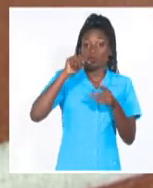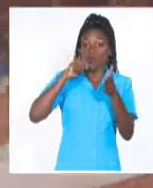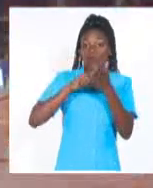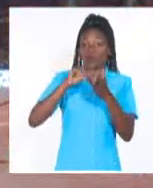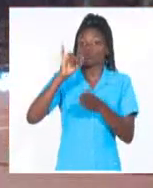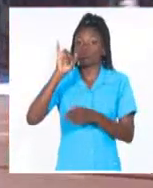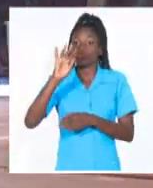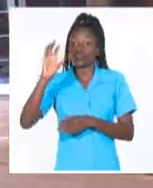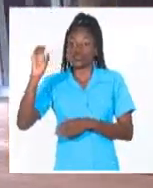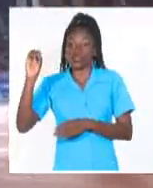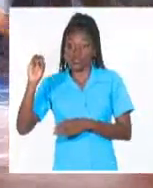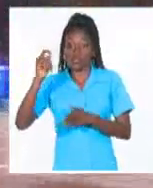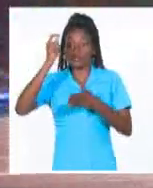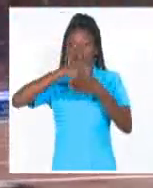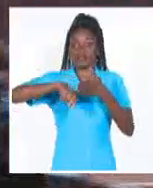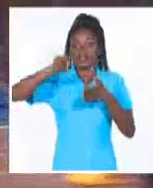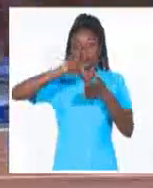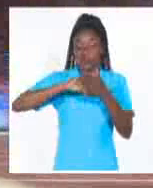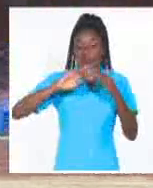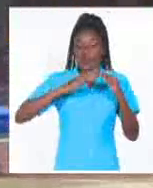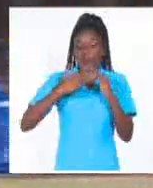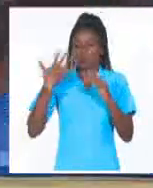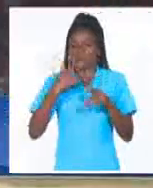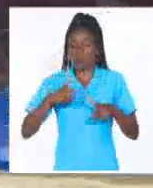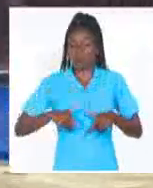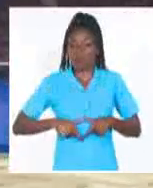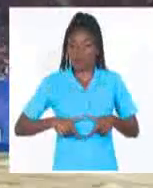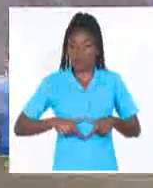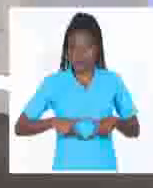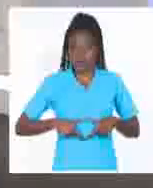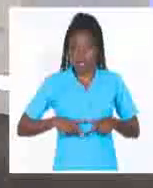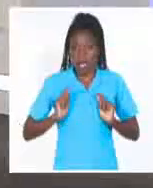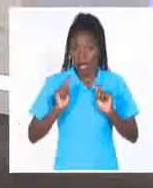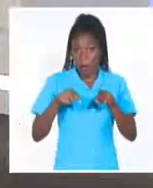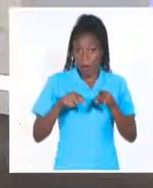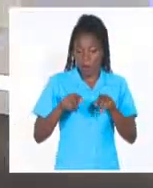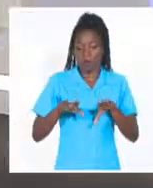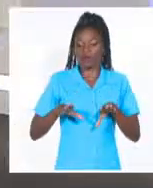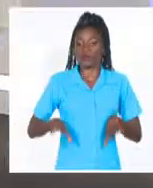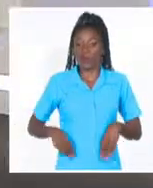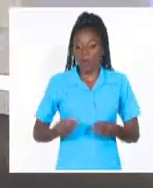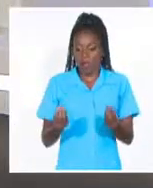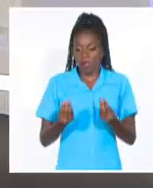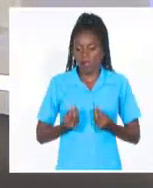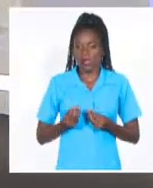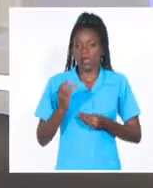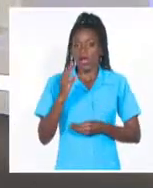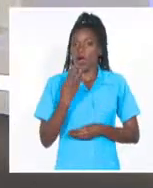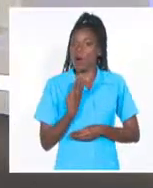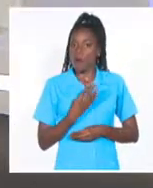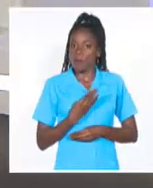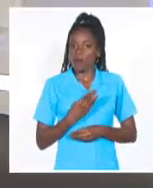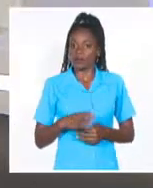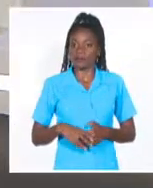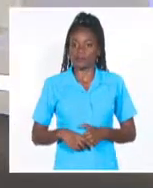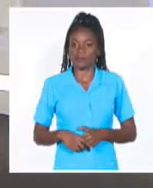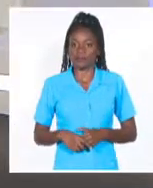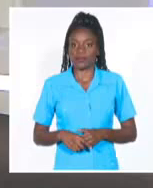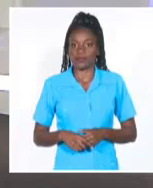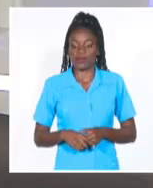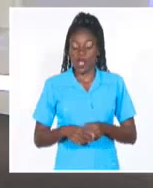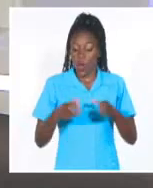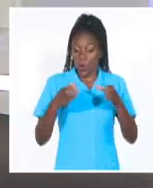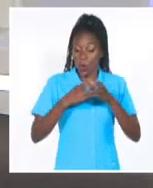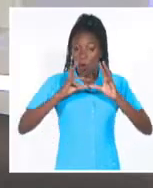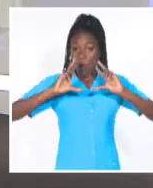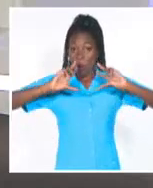clasificó a la discusión de medallas con su mejor crono histórico y allí también obtuvo la medalla de plata. En tanto, el equipo masculino de voleibol venció